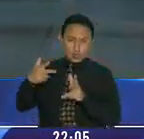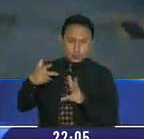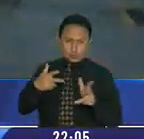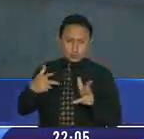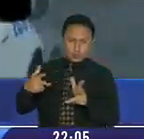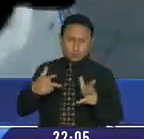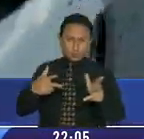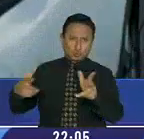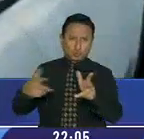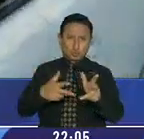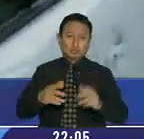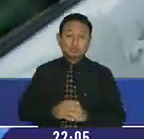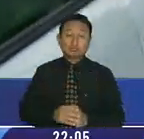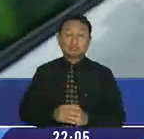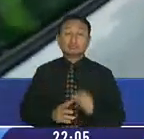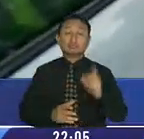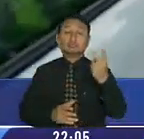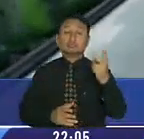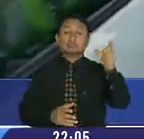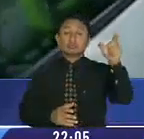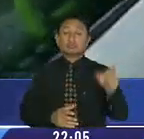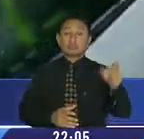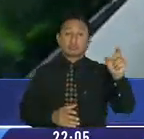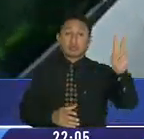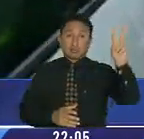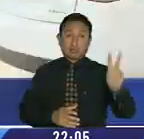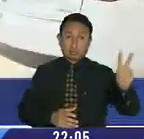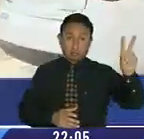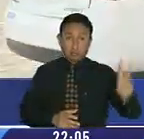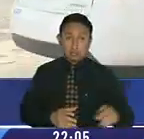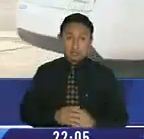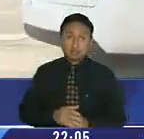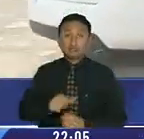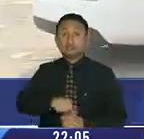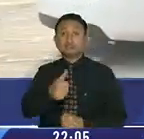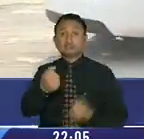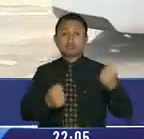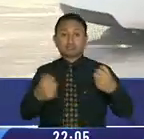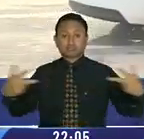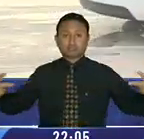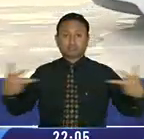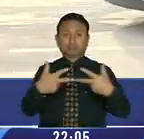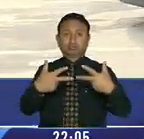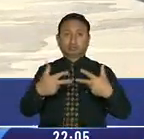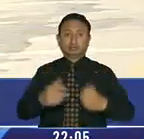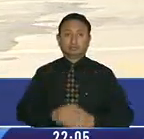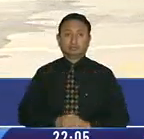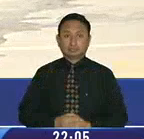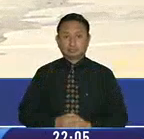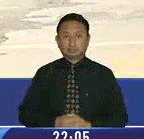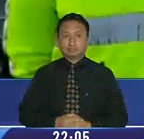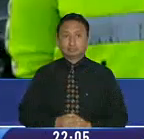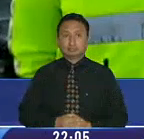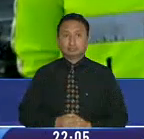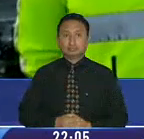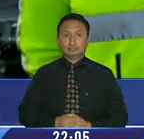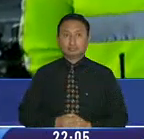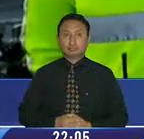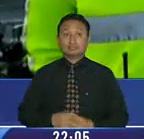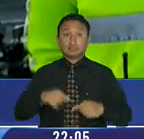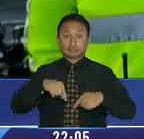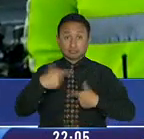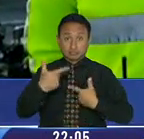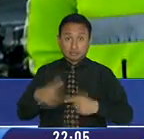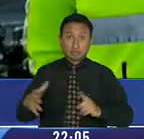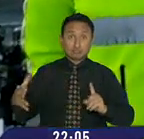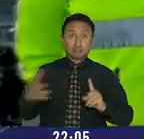talones. La suerte de los dos venezolanos se terminó cuando en su camino apareció otro patrullero que se unió a la persecución. Logrando